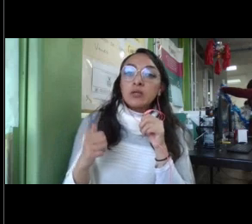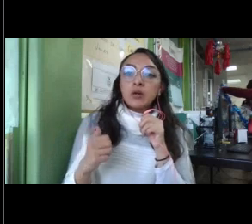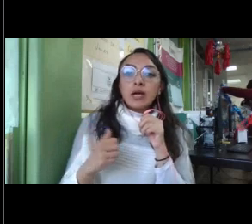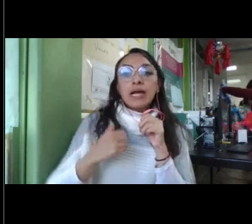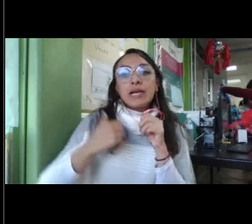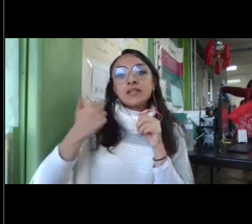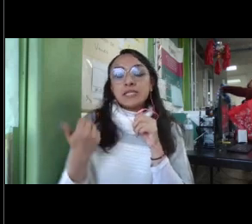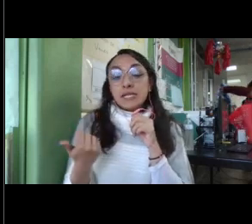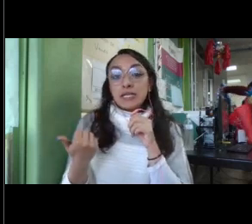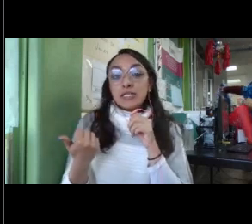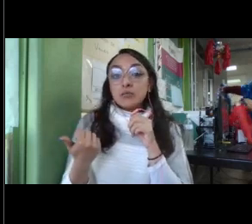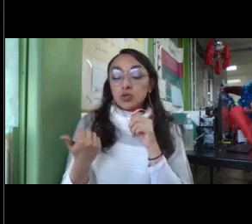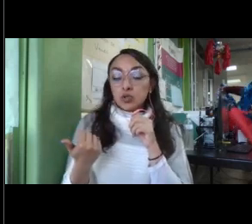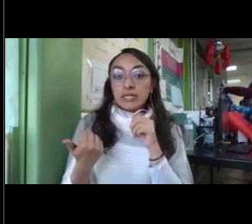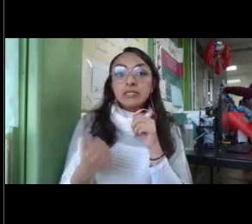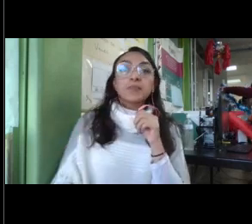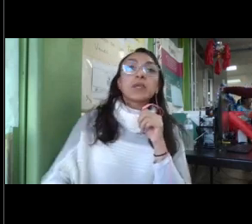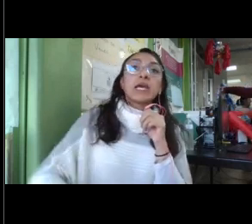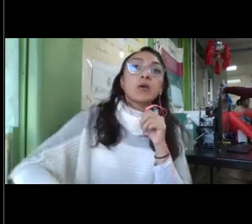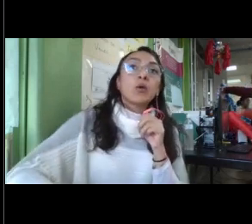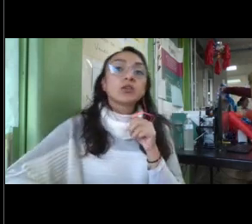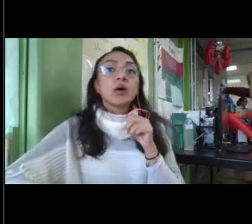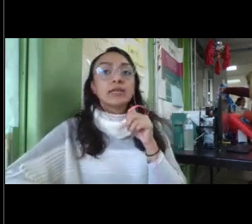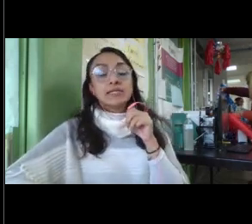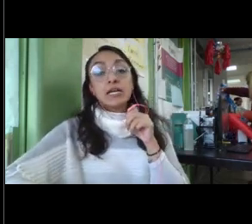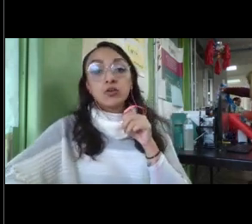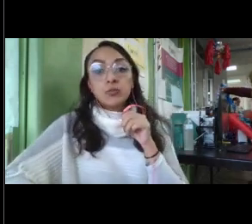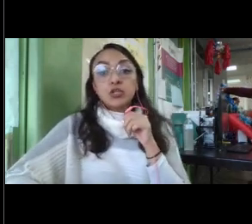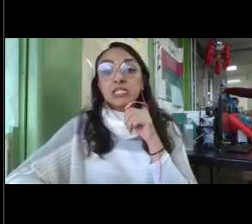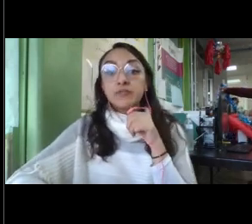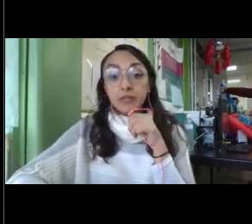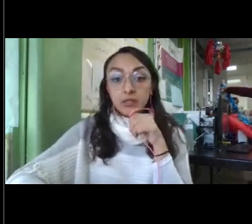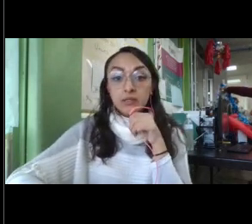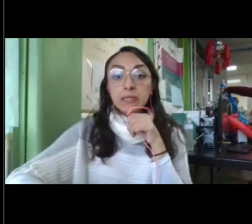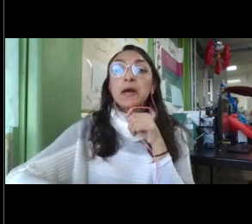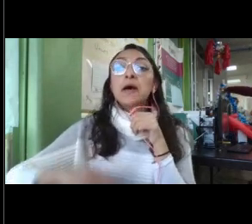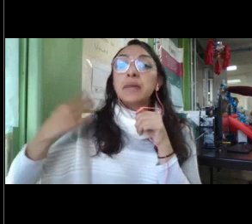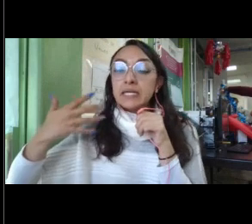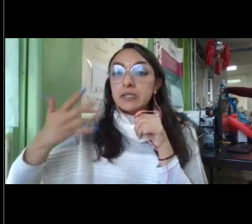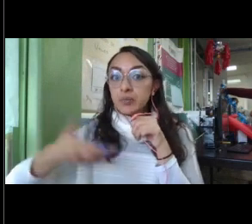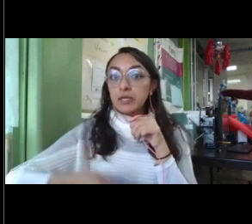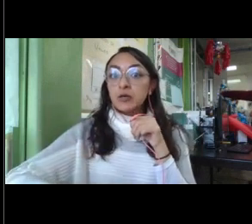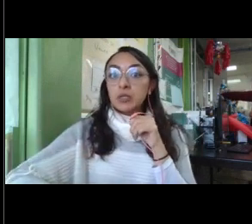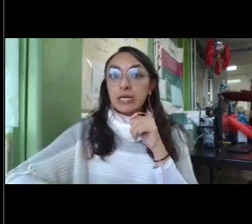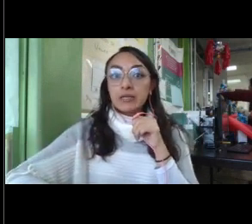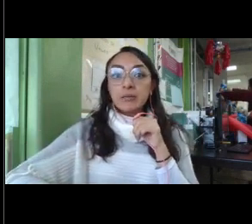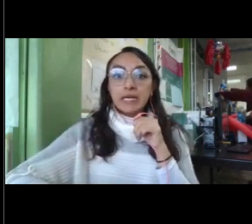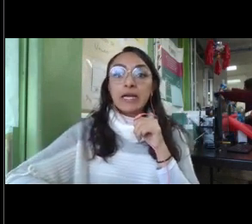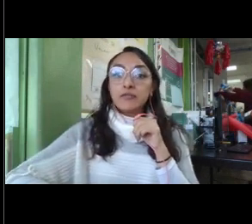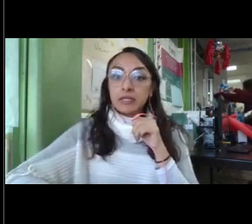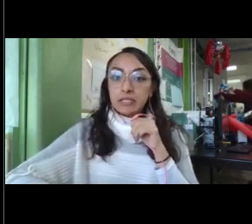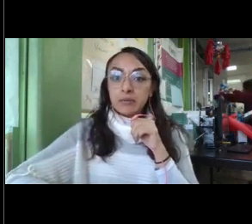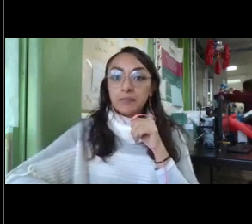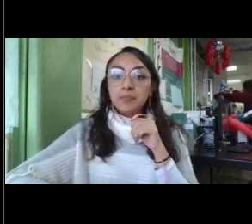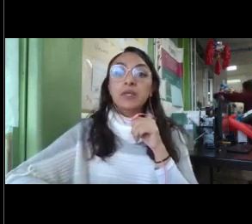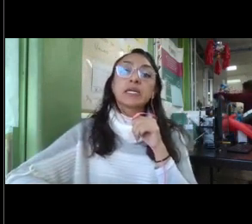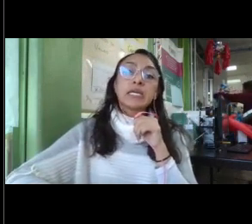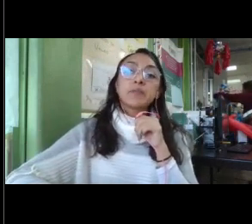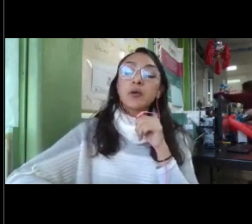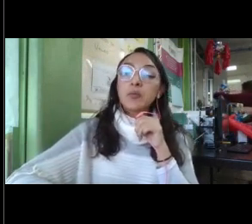en cuanto a las habilidades motoras, en cuanto al desarrollo motriz fino, para que se puedan comunicar de manera